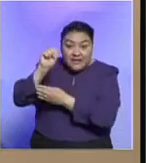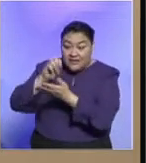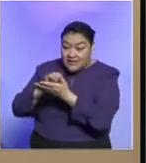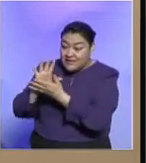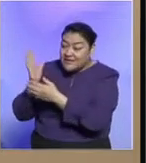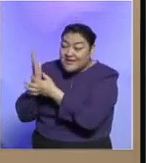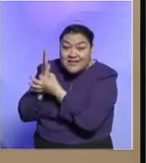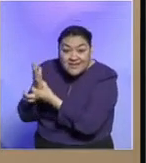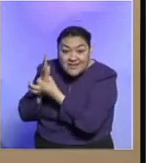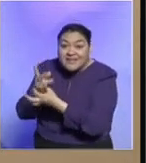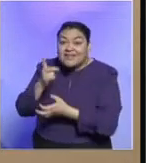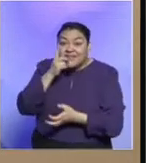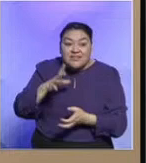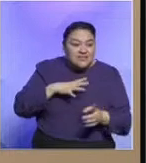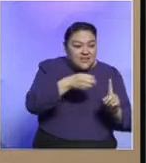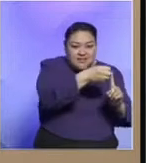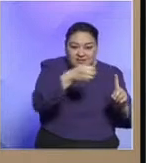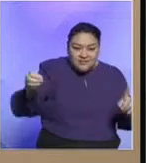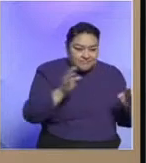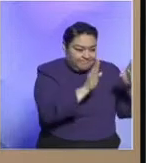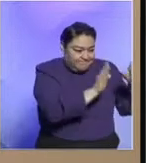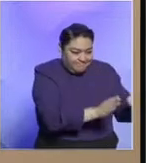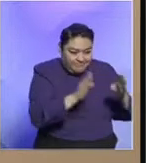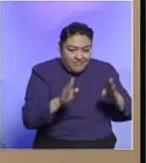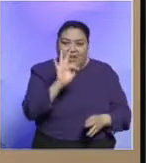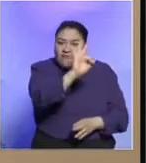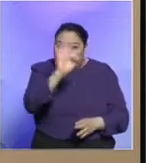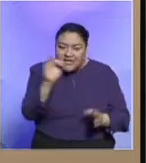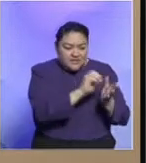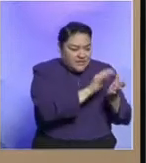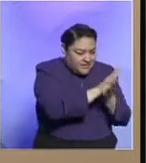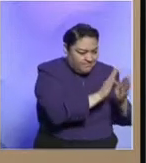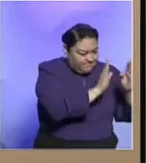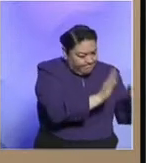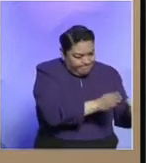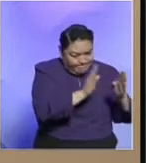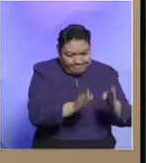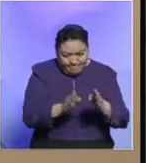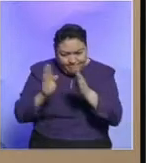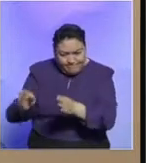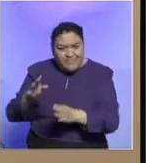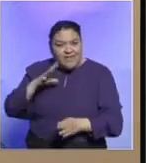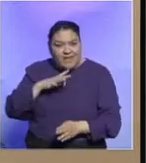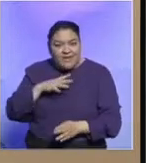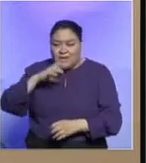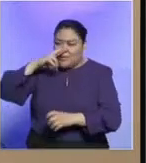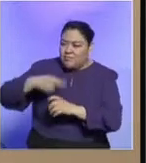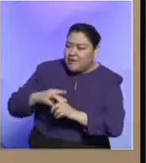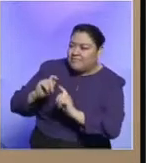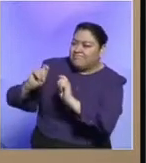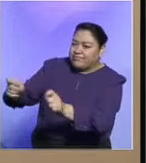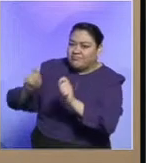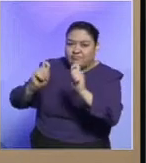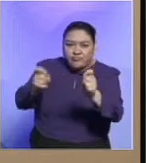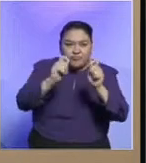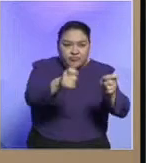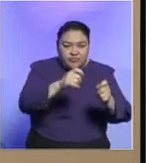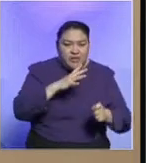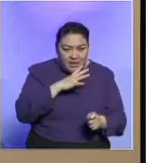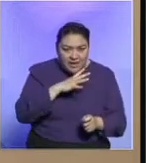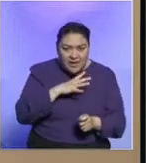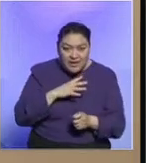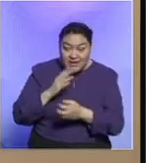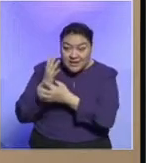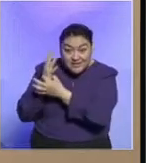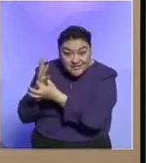las disposiciones constitucionales en las que se señala a un órgano deberes